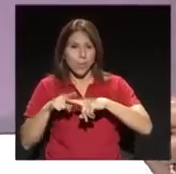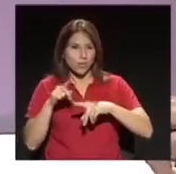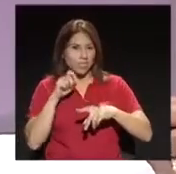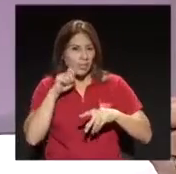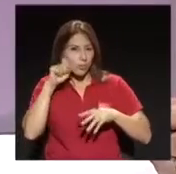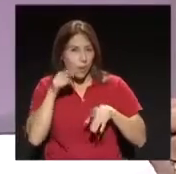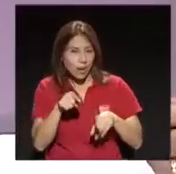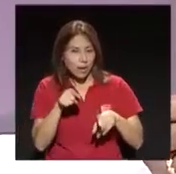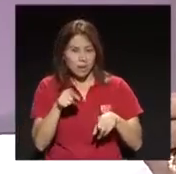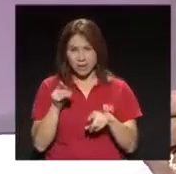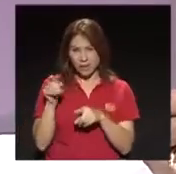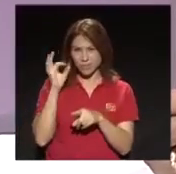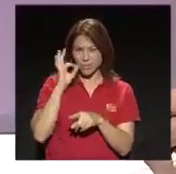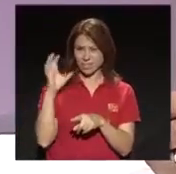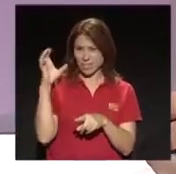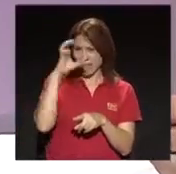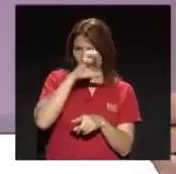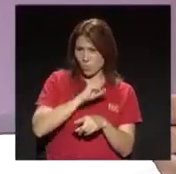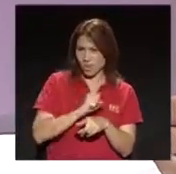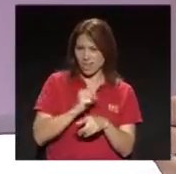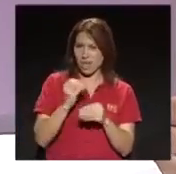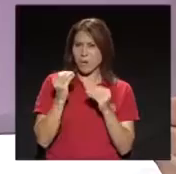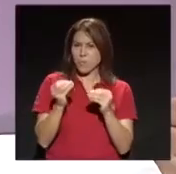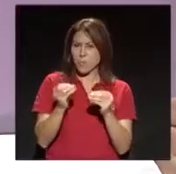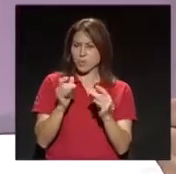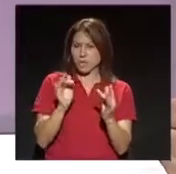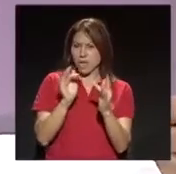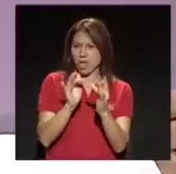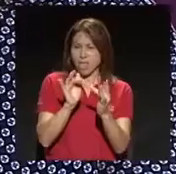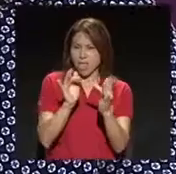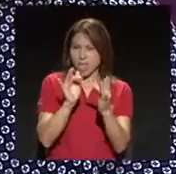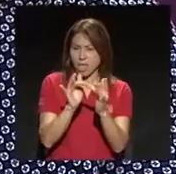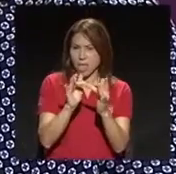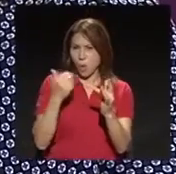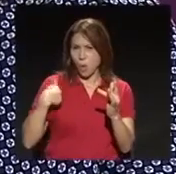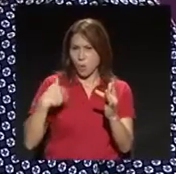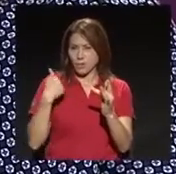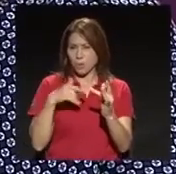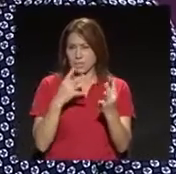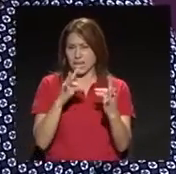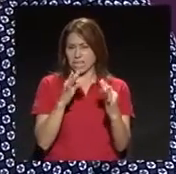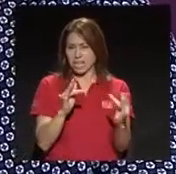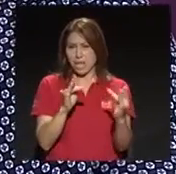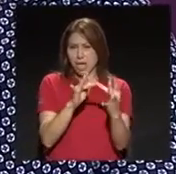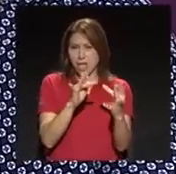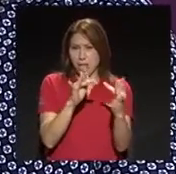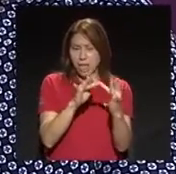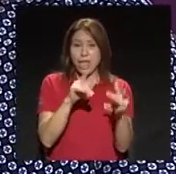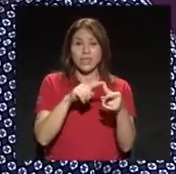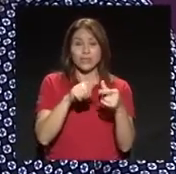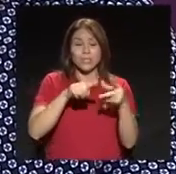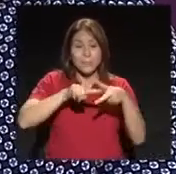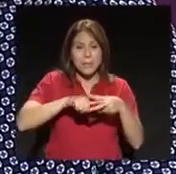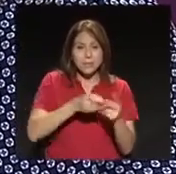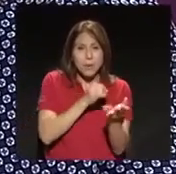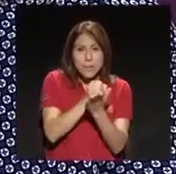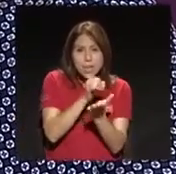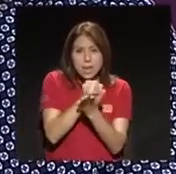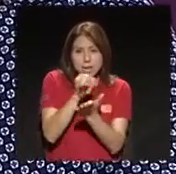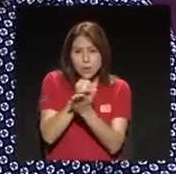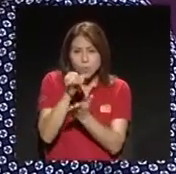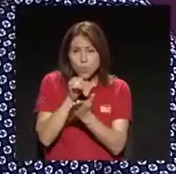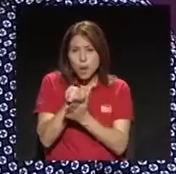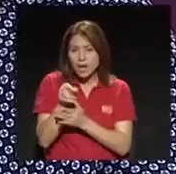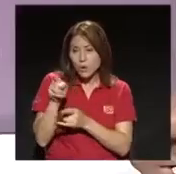llegar un montón de invitaciones de hombres y demás, empieza a averiguar y da con el sitio, logra sacar la información a uno de estos chicos a dónde fue que vio